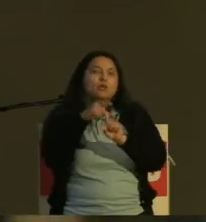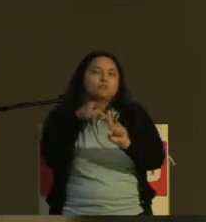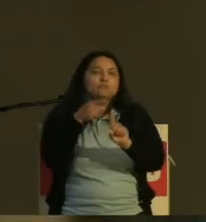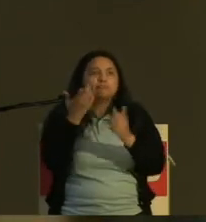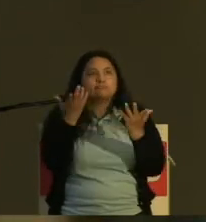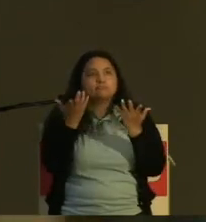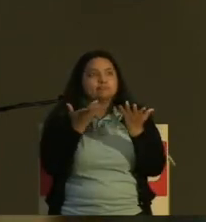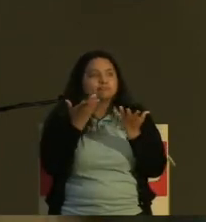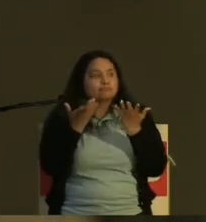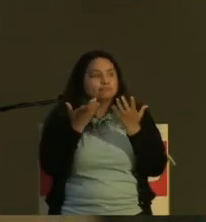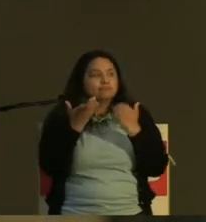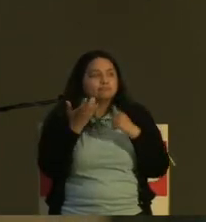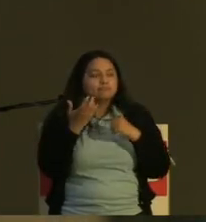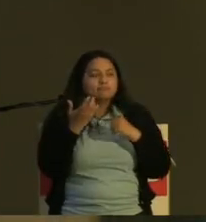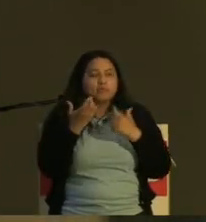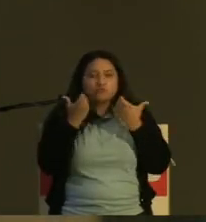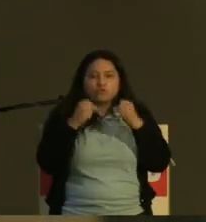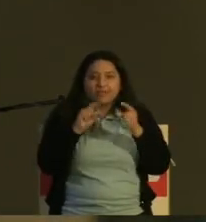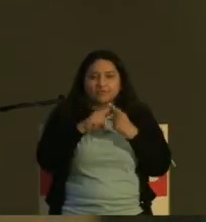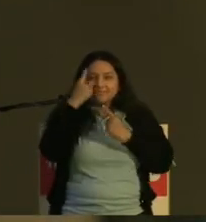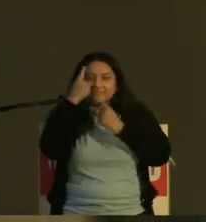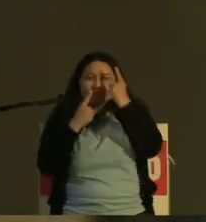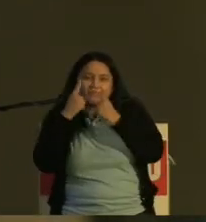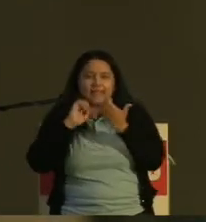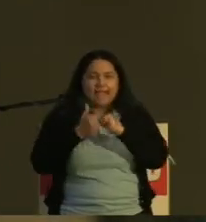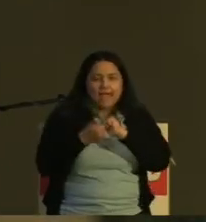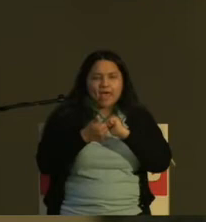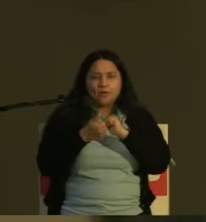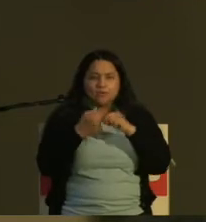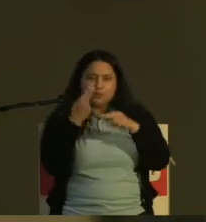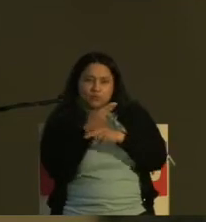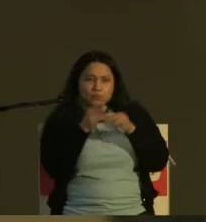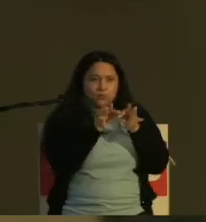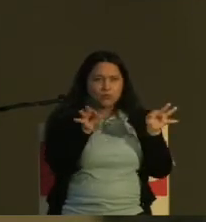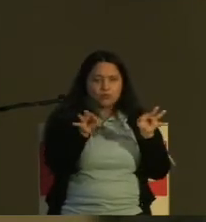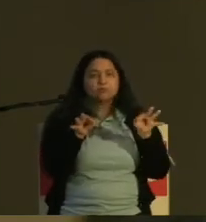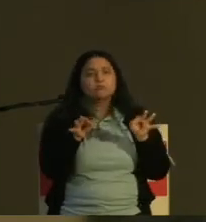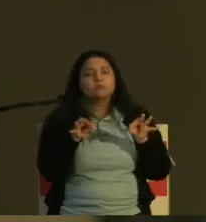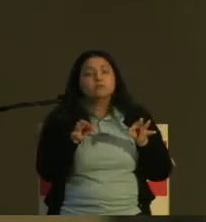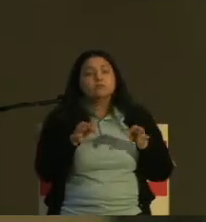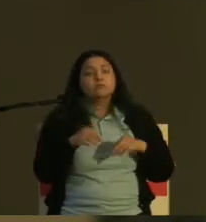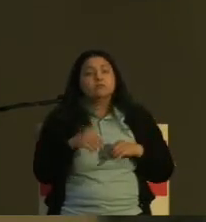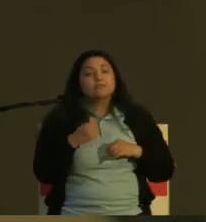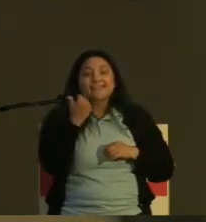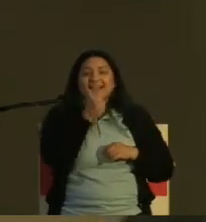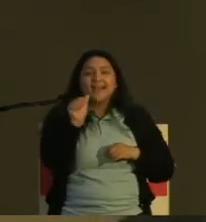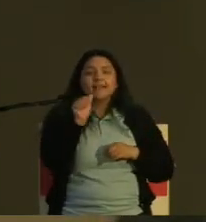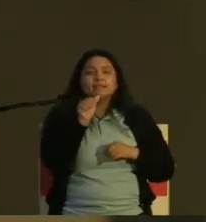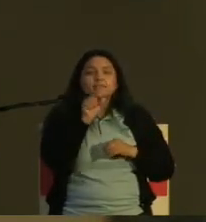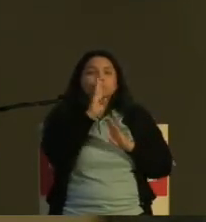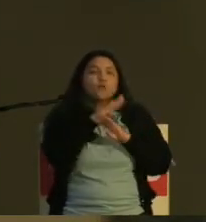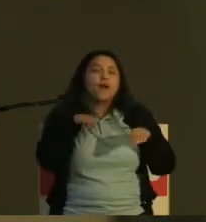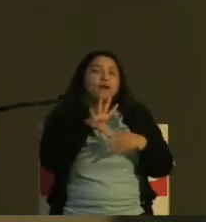lo he intentado pensando que estoy escribiendo en ideogramas tal vez, ¿no?, en lo cual el silencio es muy importante.